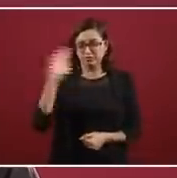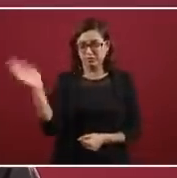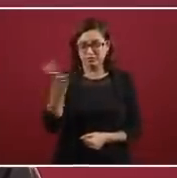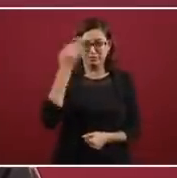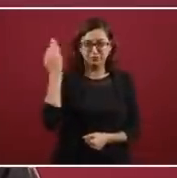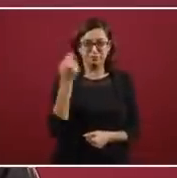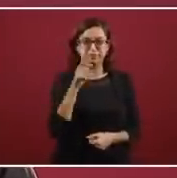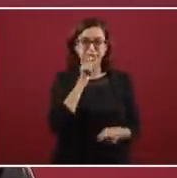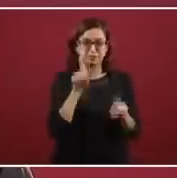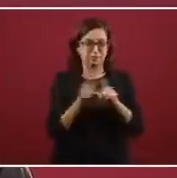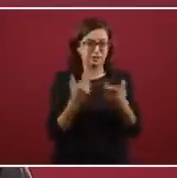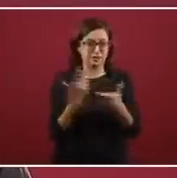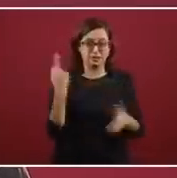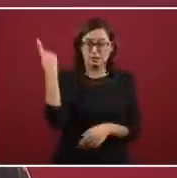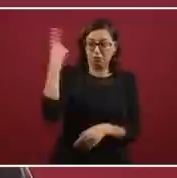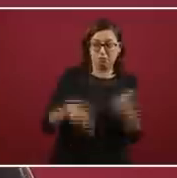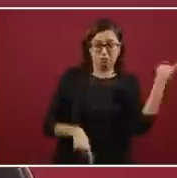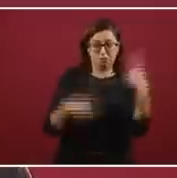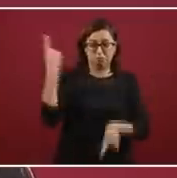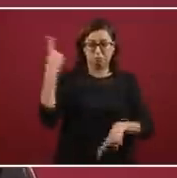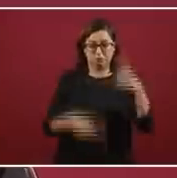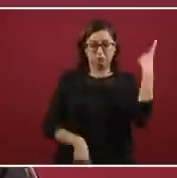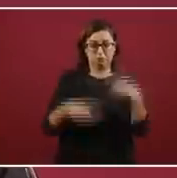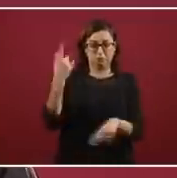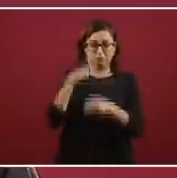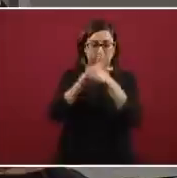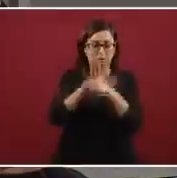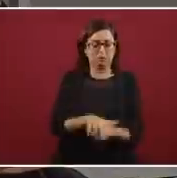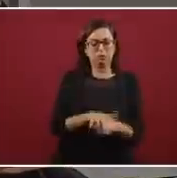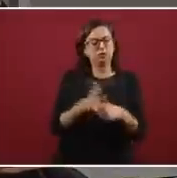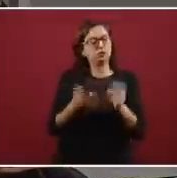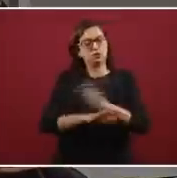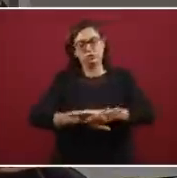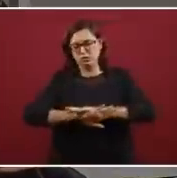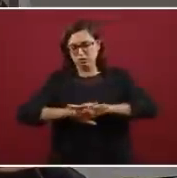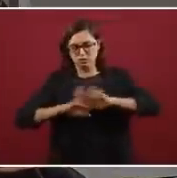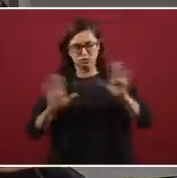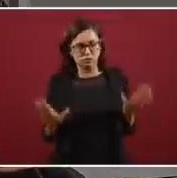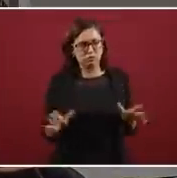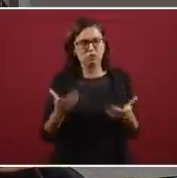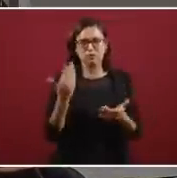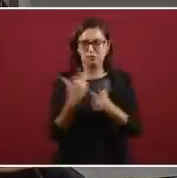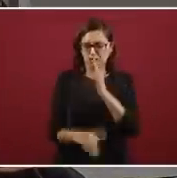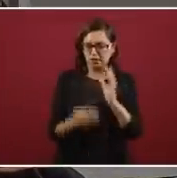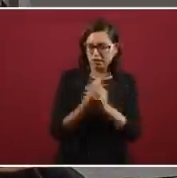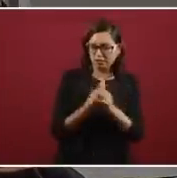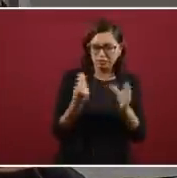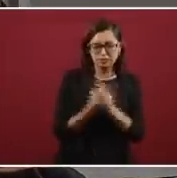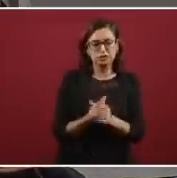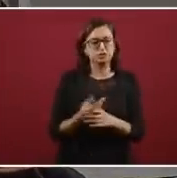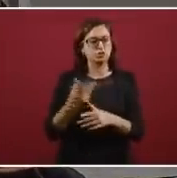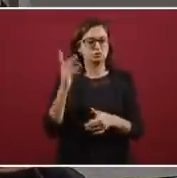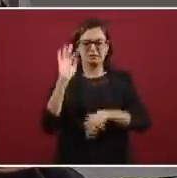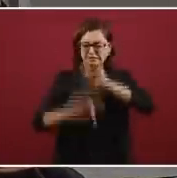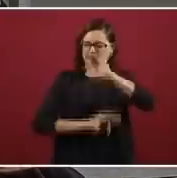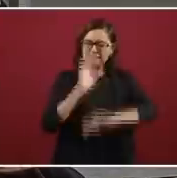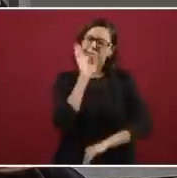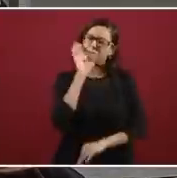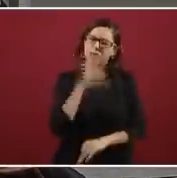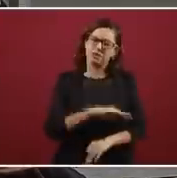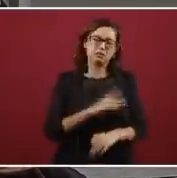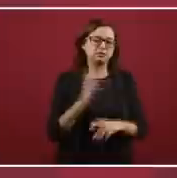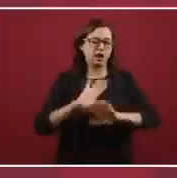que se tenía anteriormente a nivel salarial, a nivel de la falta de capacitación al personal. Creo que ha